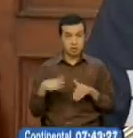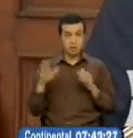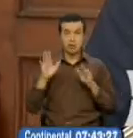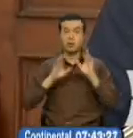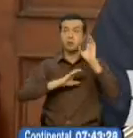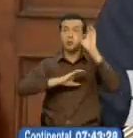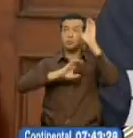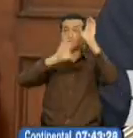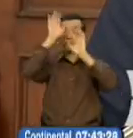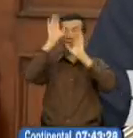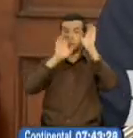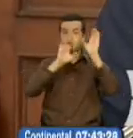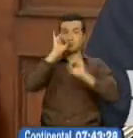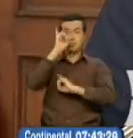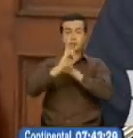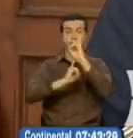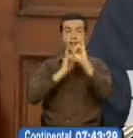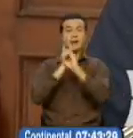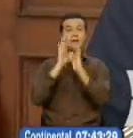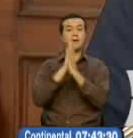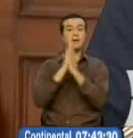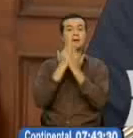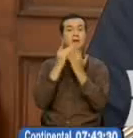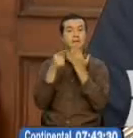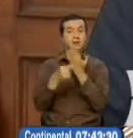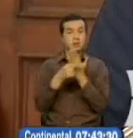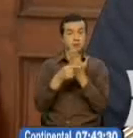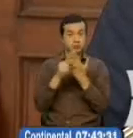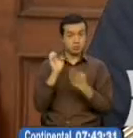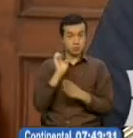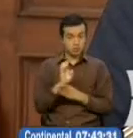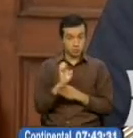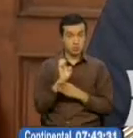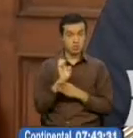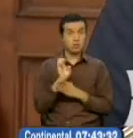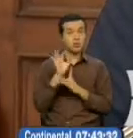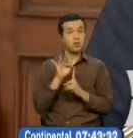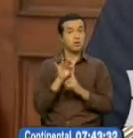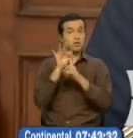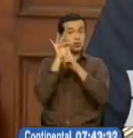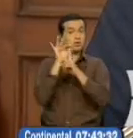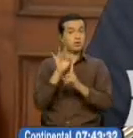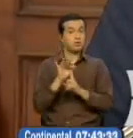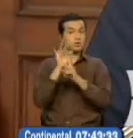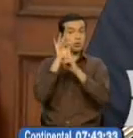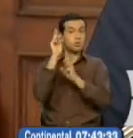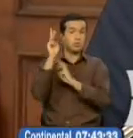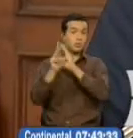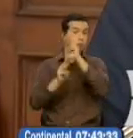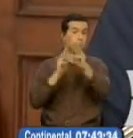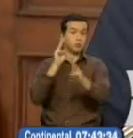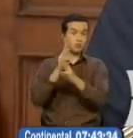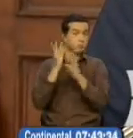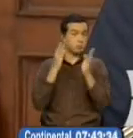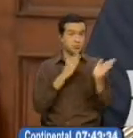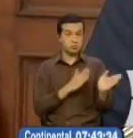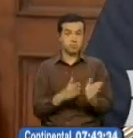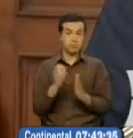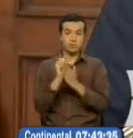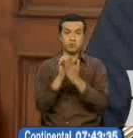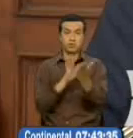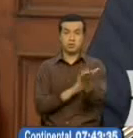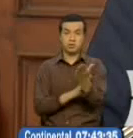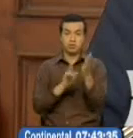Feria de Internacional del Libro en Ecuador, cita de trascendencia mundial que suscita, proyecta